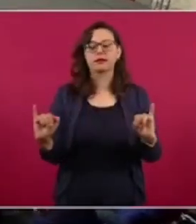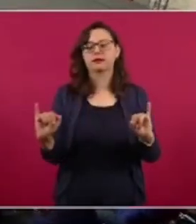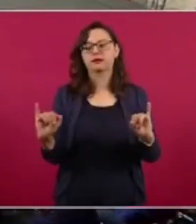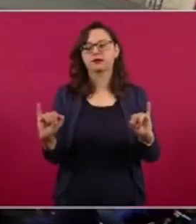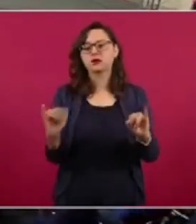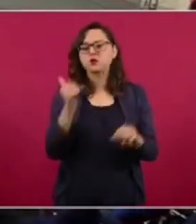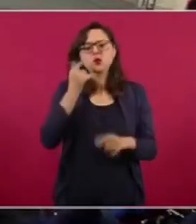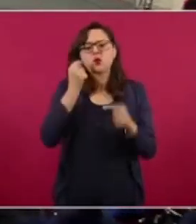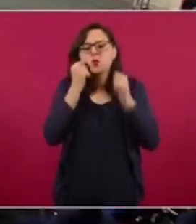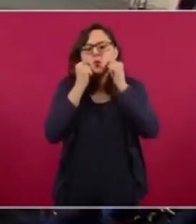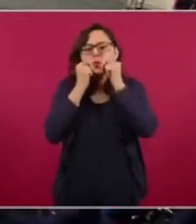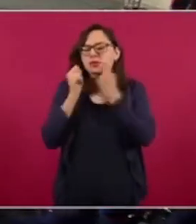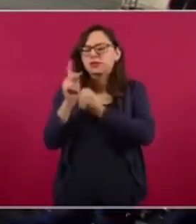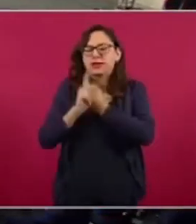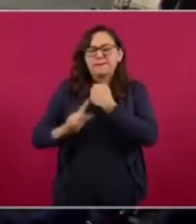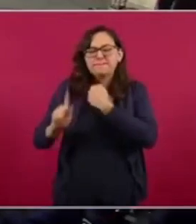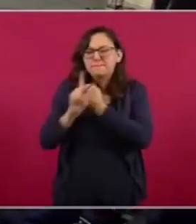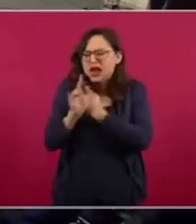Y